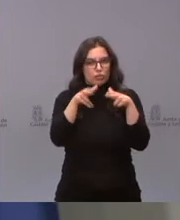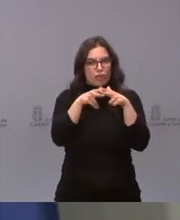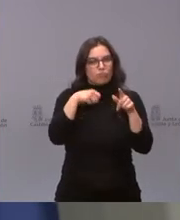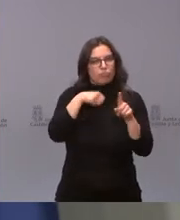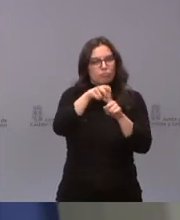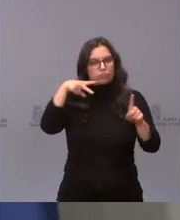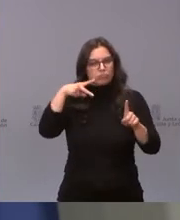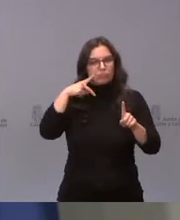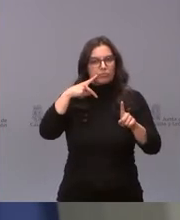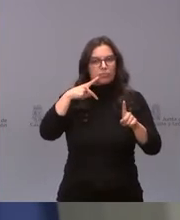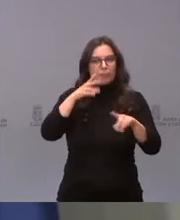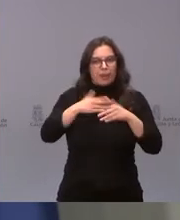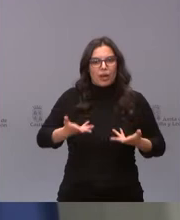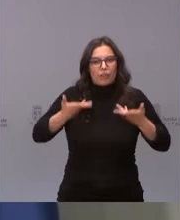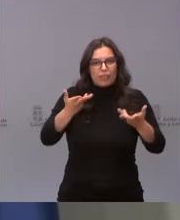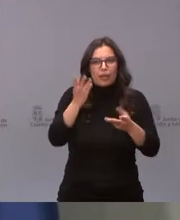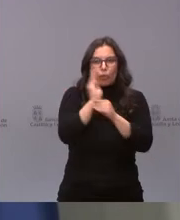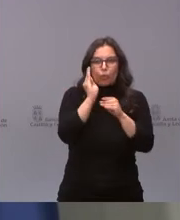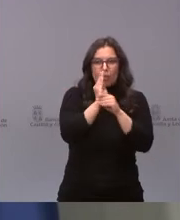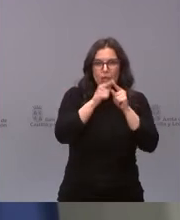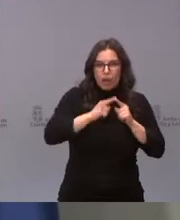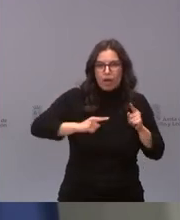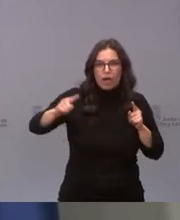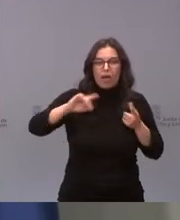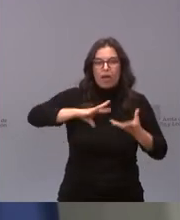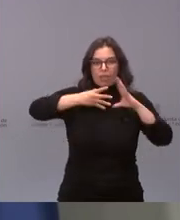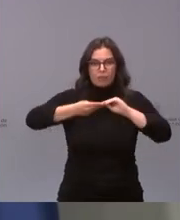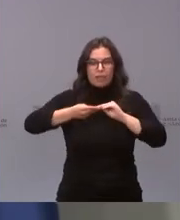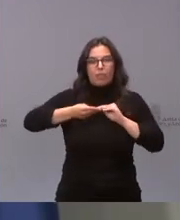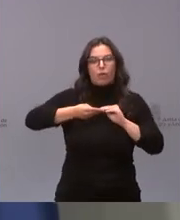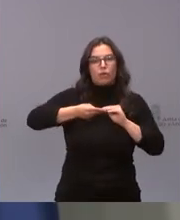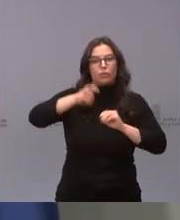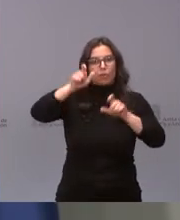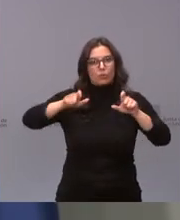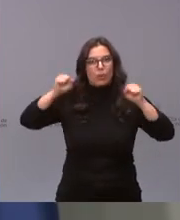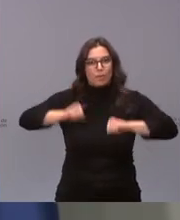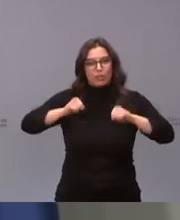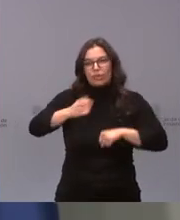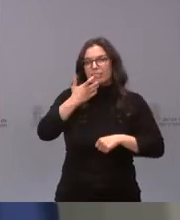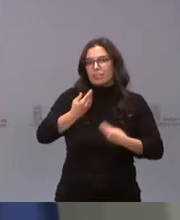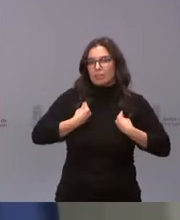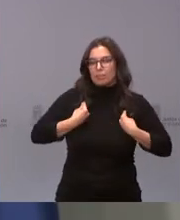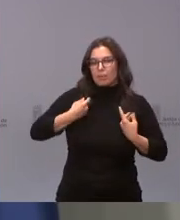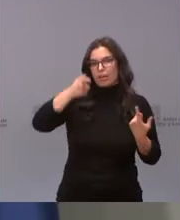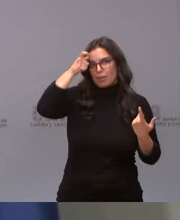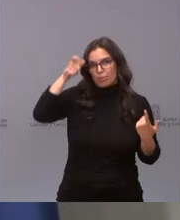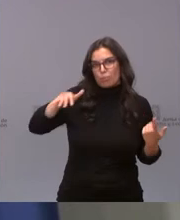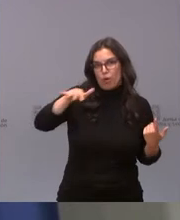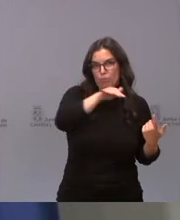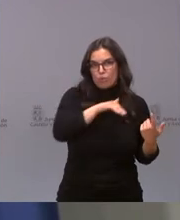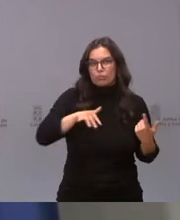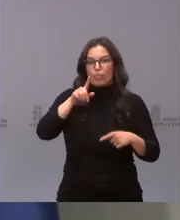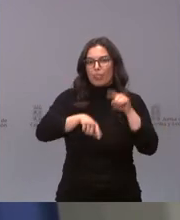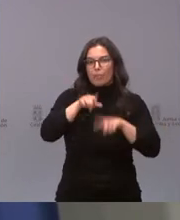la provisión de cuidados de larga duración adaptados a nuestras personas mayores que viven en las zonas rurales en función